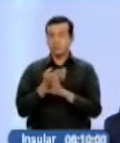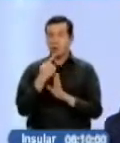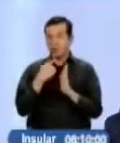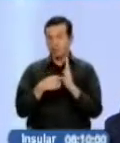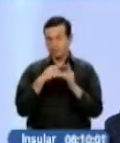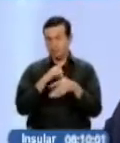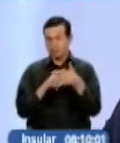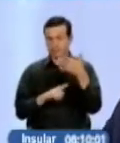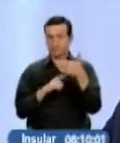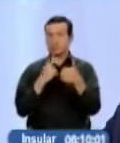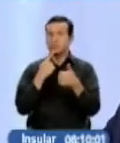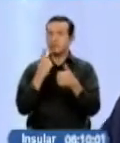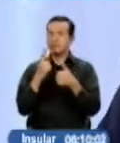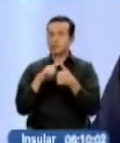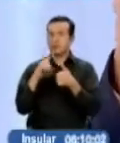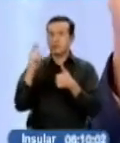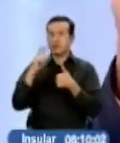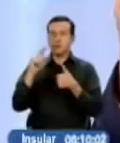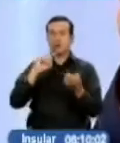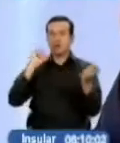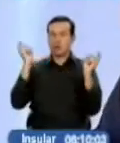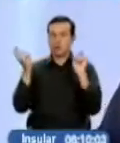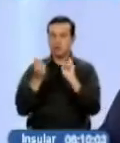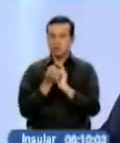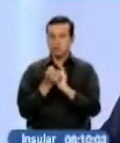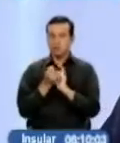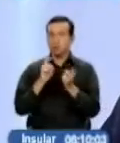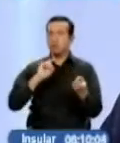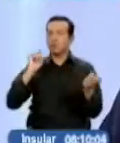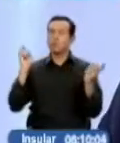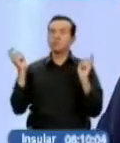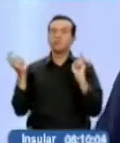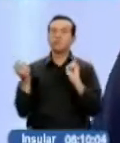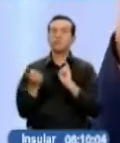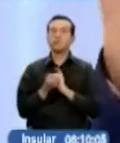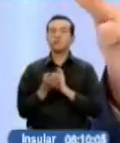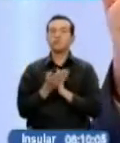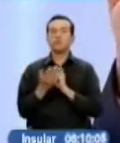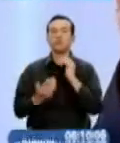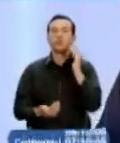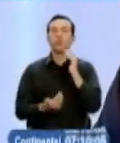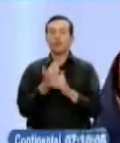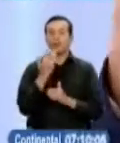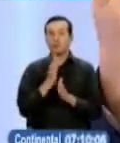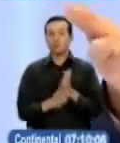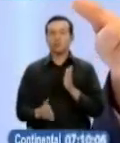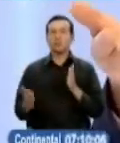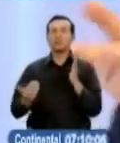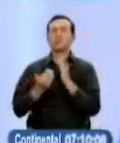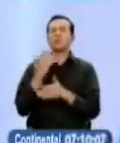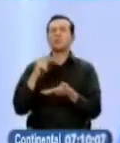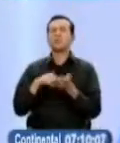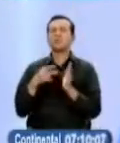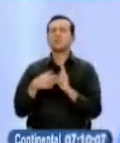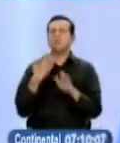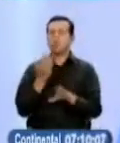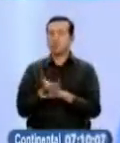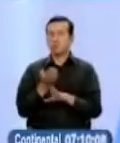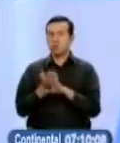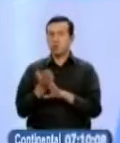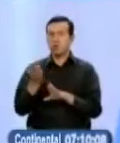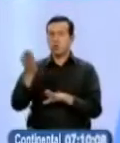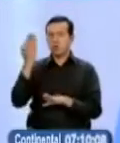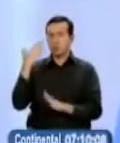dicen, tenemos que hacer un cambio, y un cambio para lo nuevo. ¿Y qué es lo nuevo? Y lo que proponen es el mismo